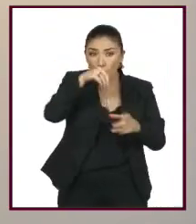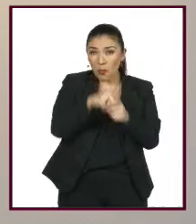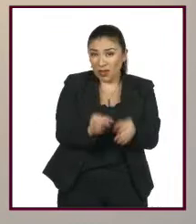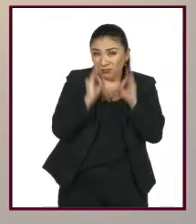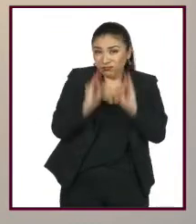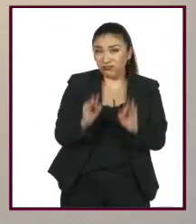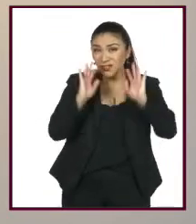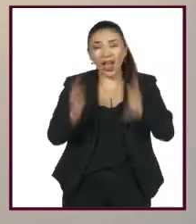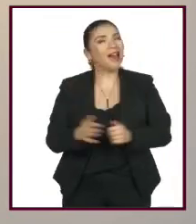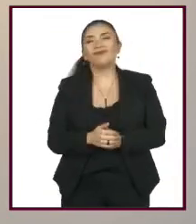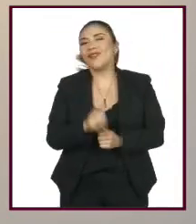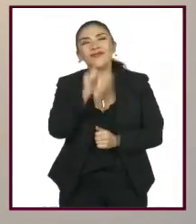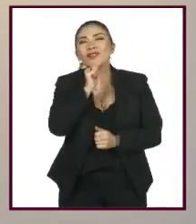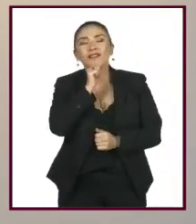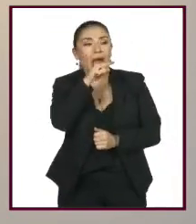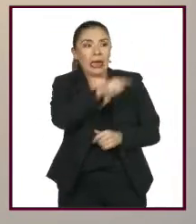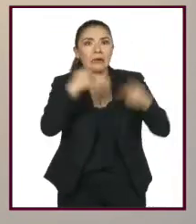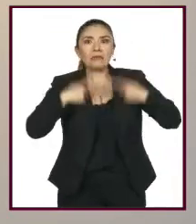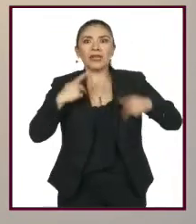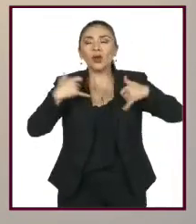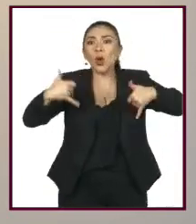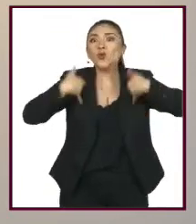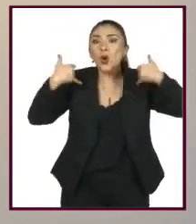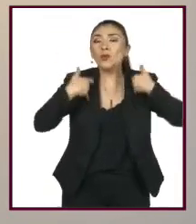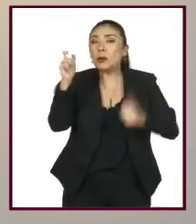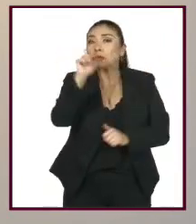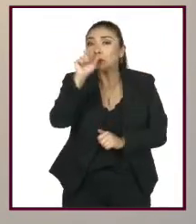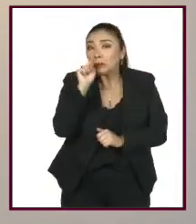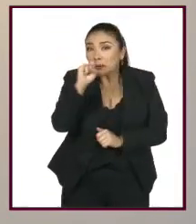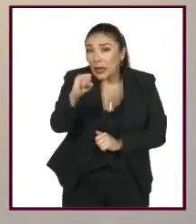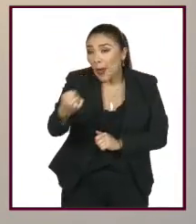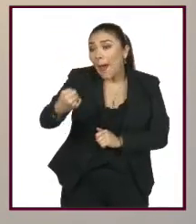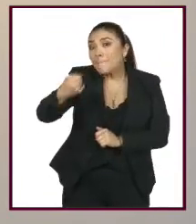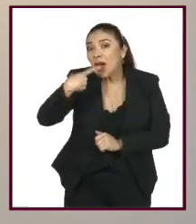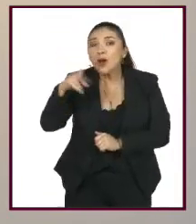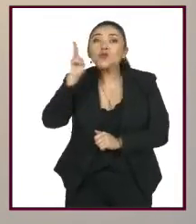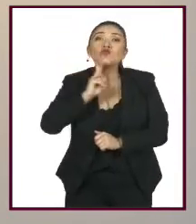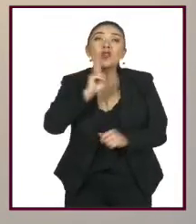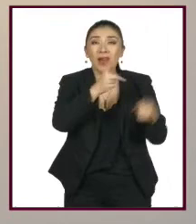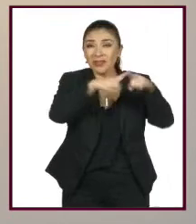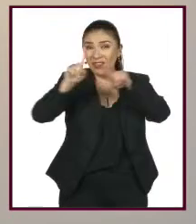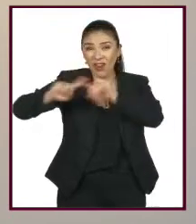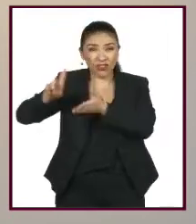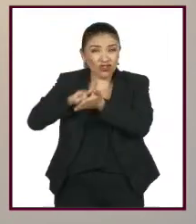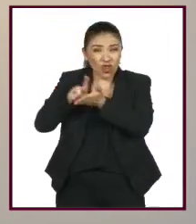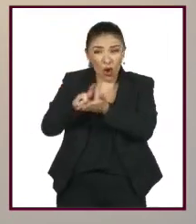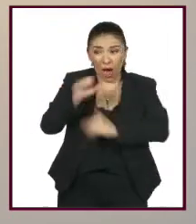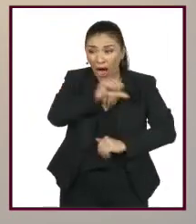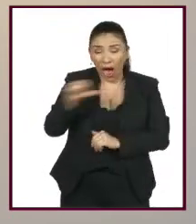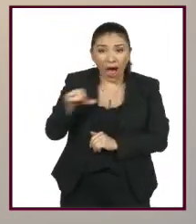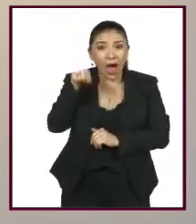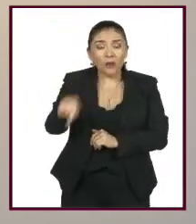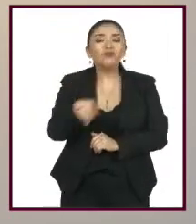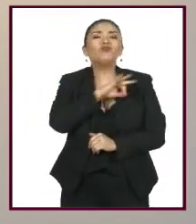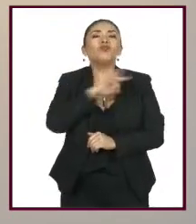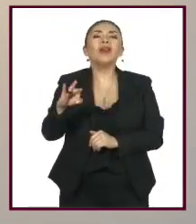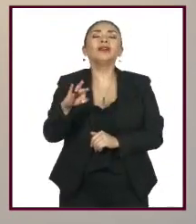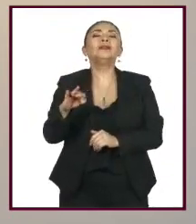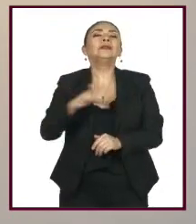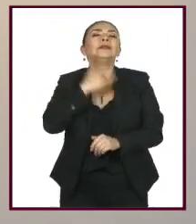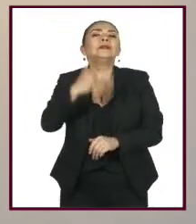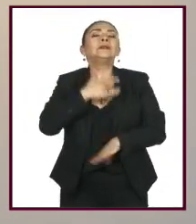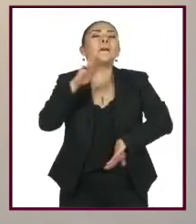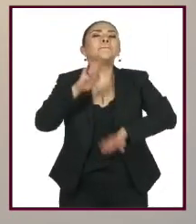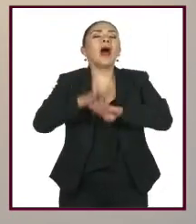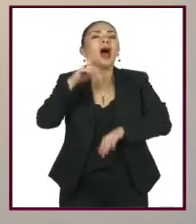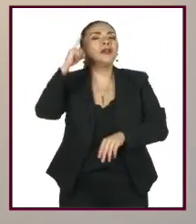hace que el adolescente o la adolescente que llegue a consumir o a probar cualquiera de estas sustancias pueda